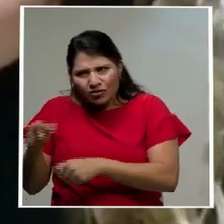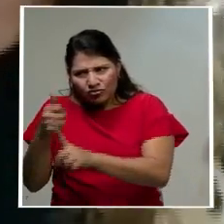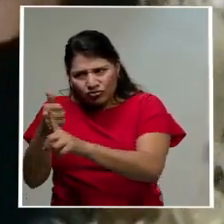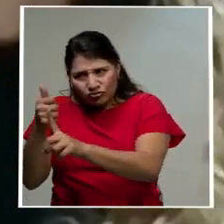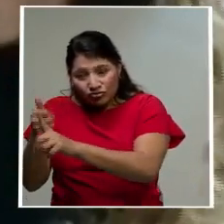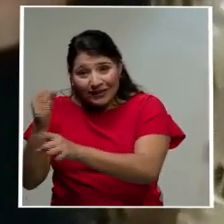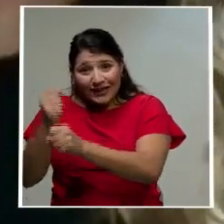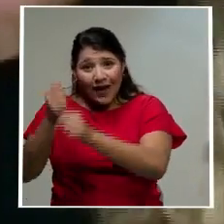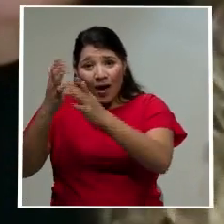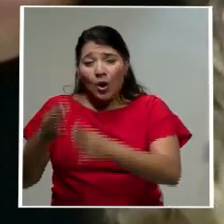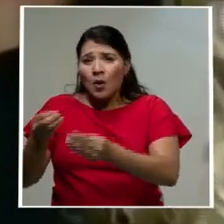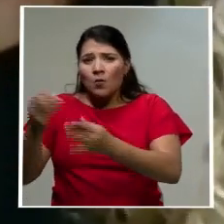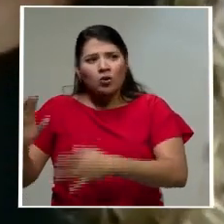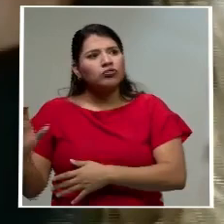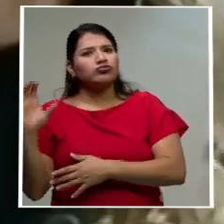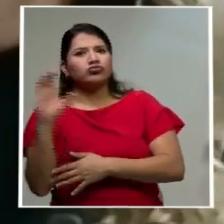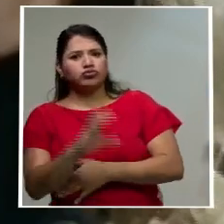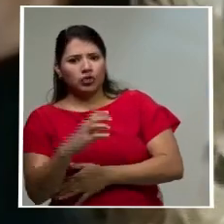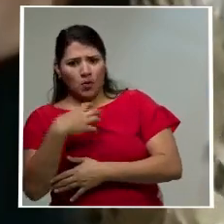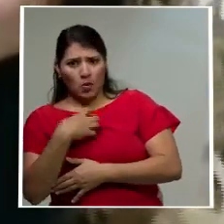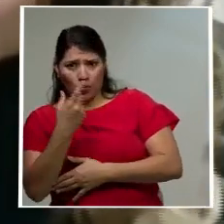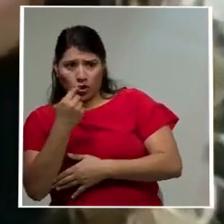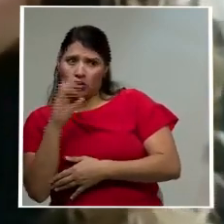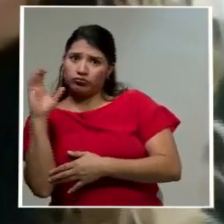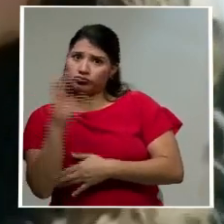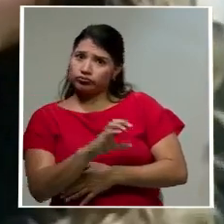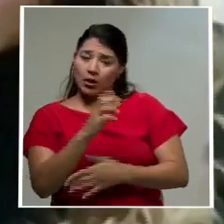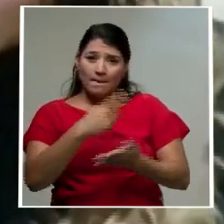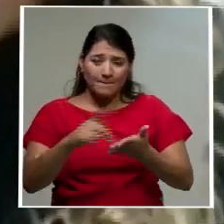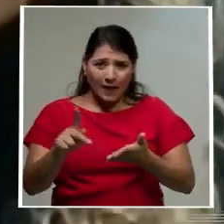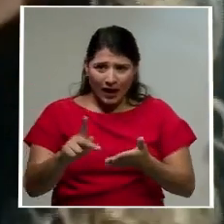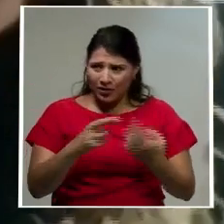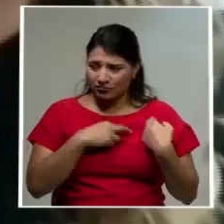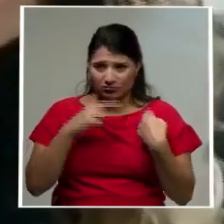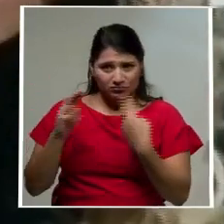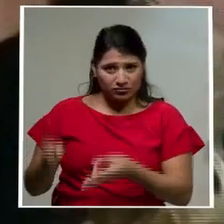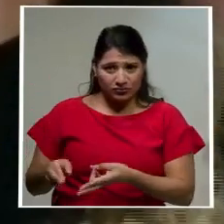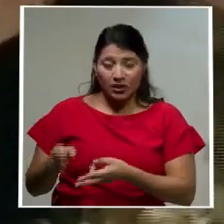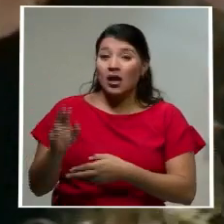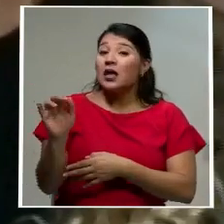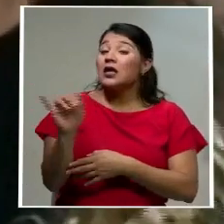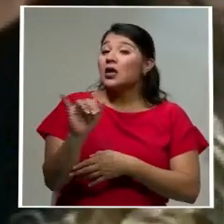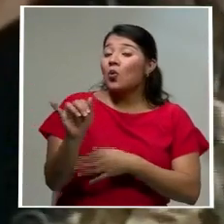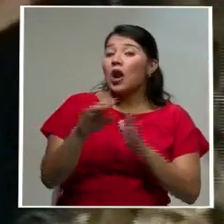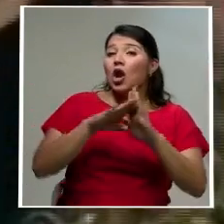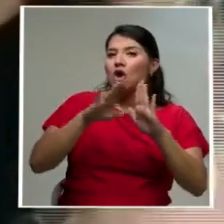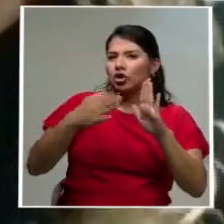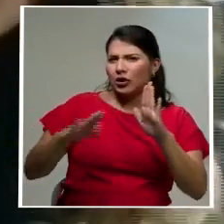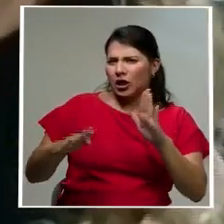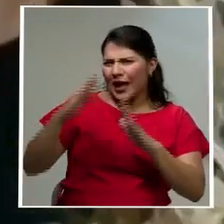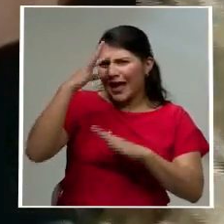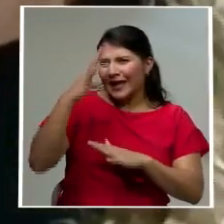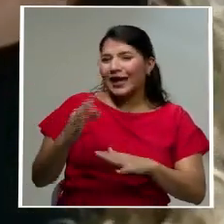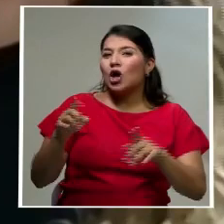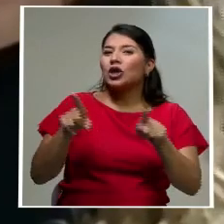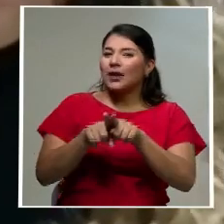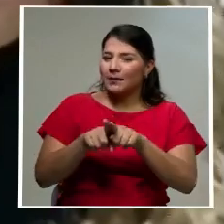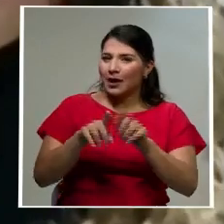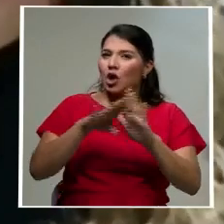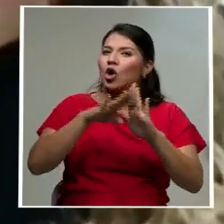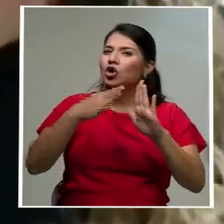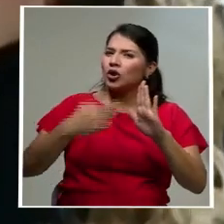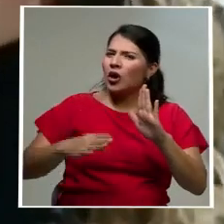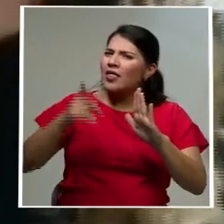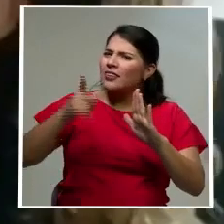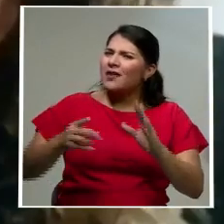sentarse. La inhabilitación, además de los funcionarios, tal cual la Contraloría lo tiene. Creo que aquí también la Contraloría debe ser